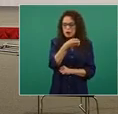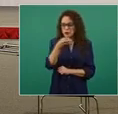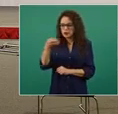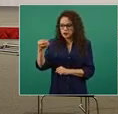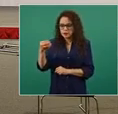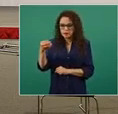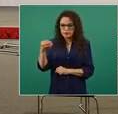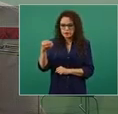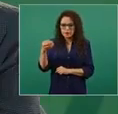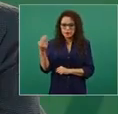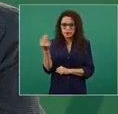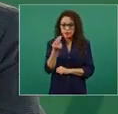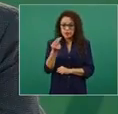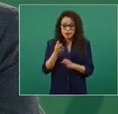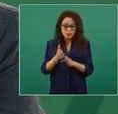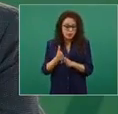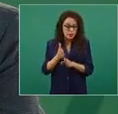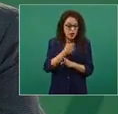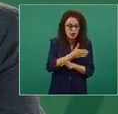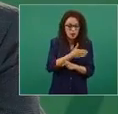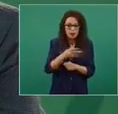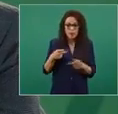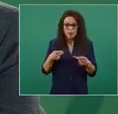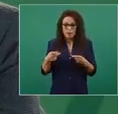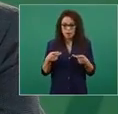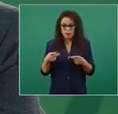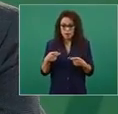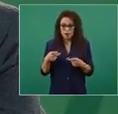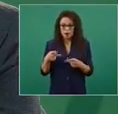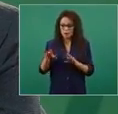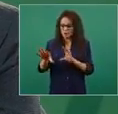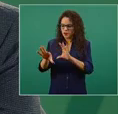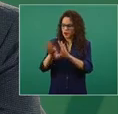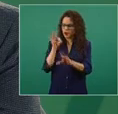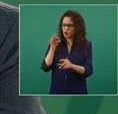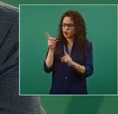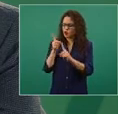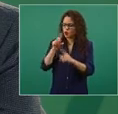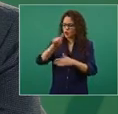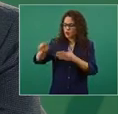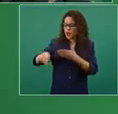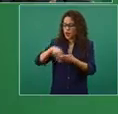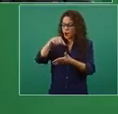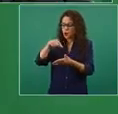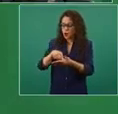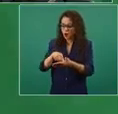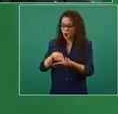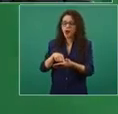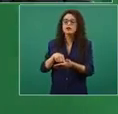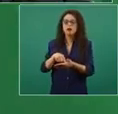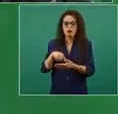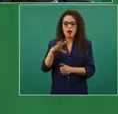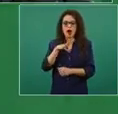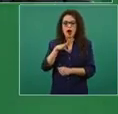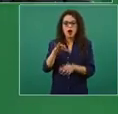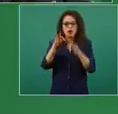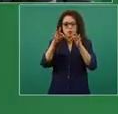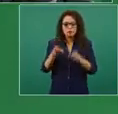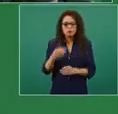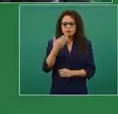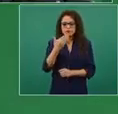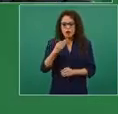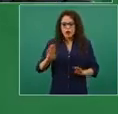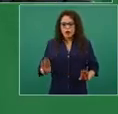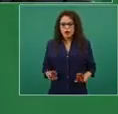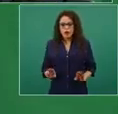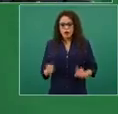tener desde el lugar, cuando se selecciona, que cumpla las características que de acuerdo a los lineamientos generados se